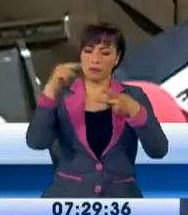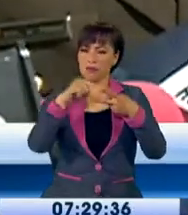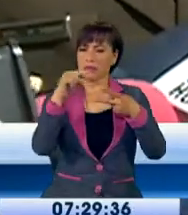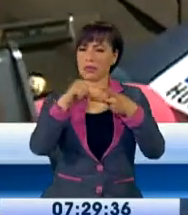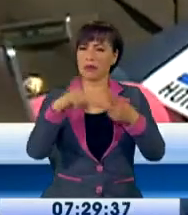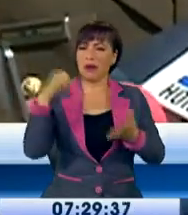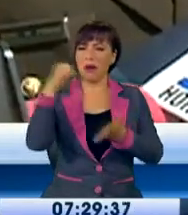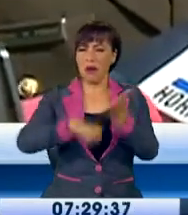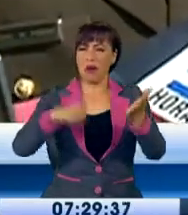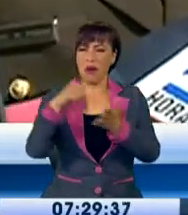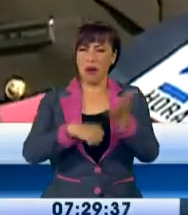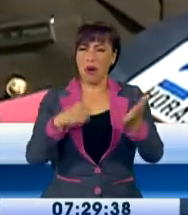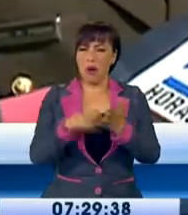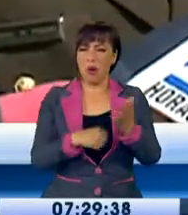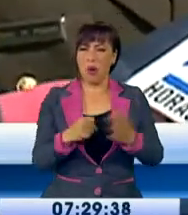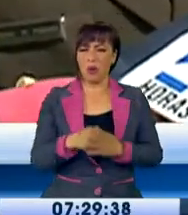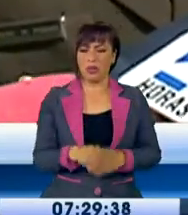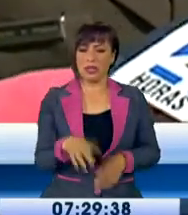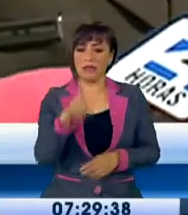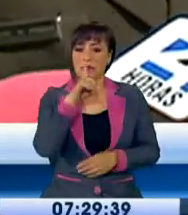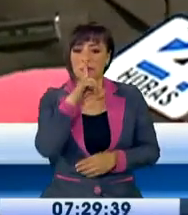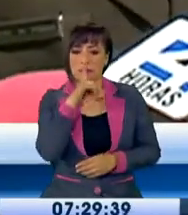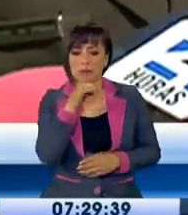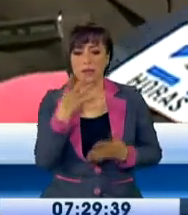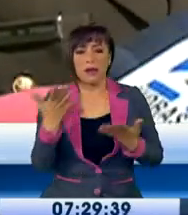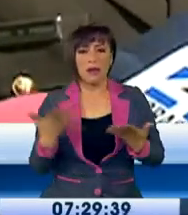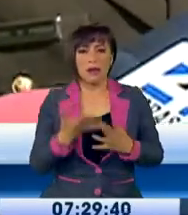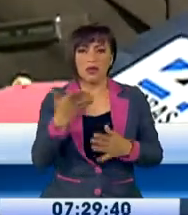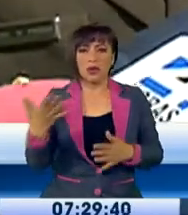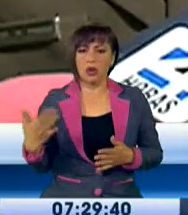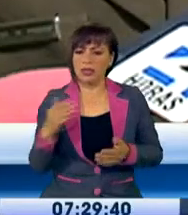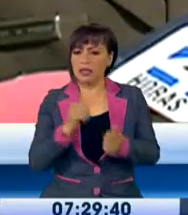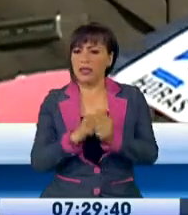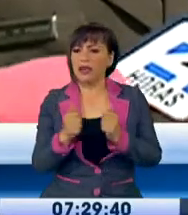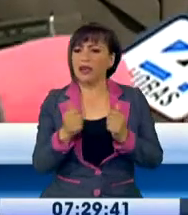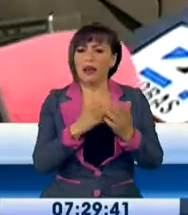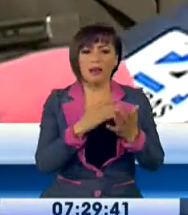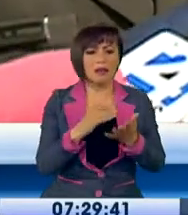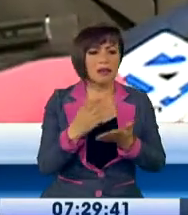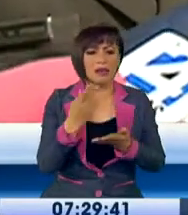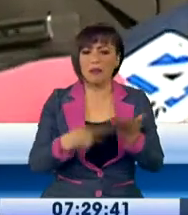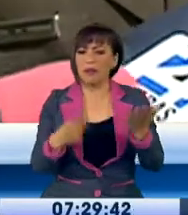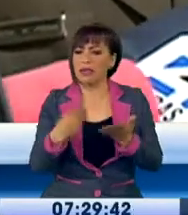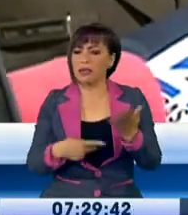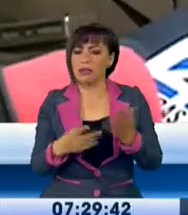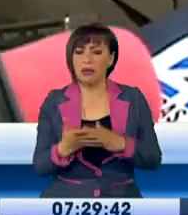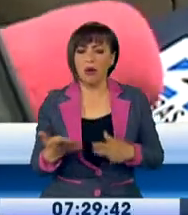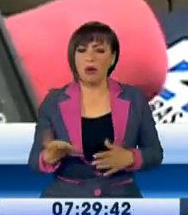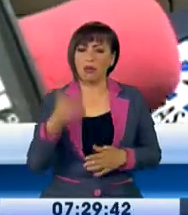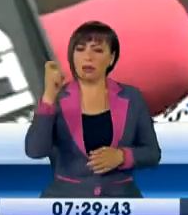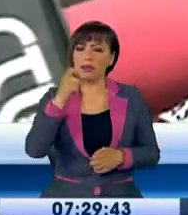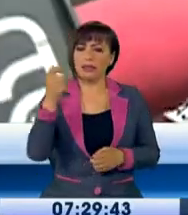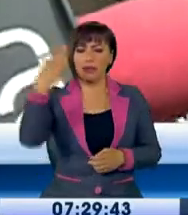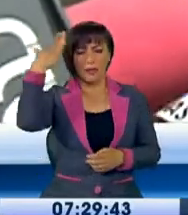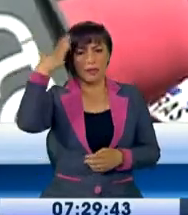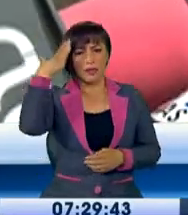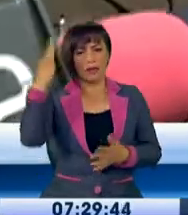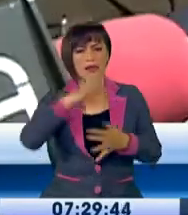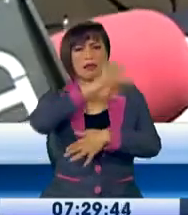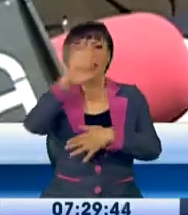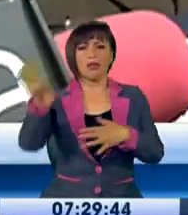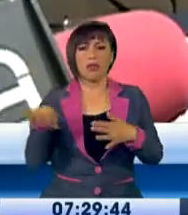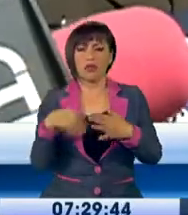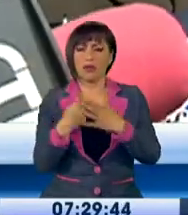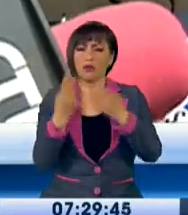impunidad. La lucha contra la impunidad, no solamente por los acontecimientos que sucedieron el 30 de septiembre, sino como a partir de ahí, también la